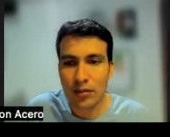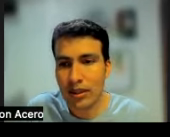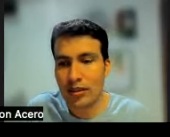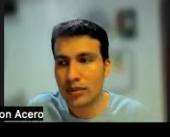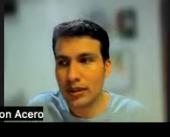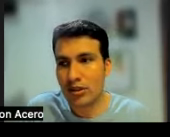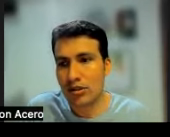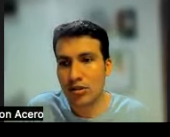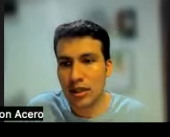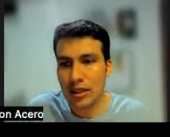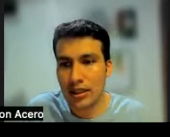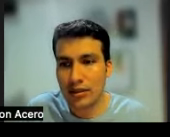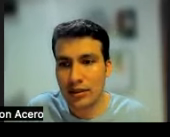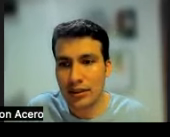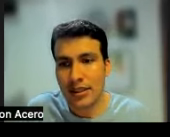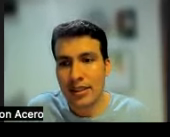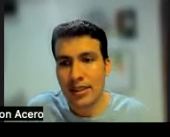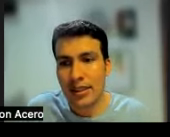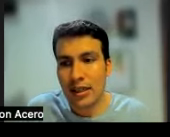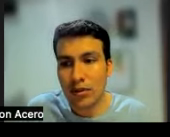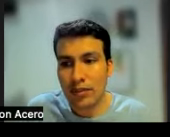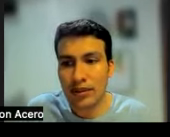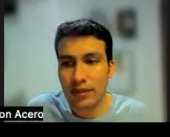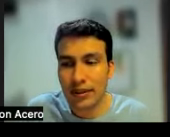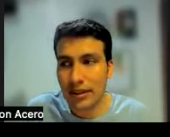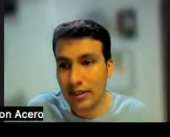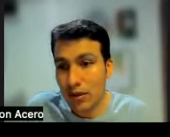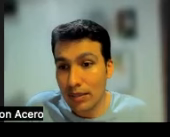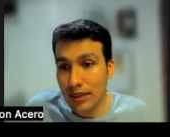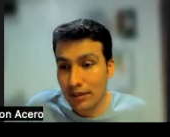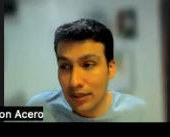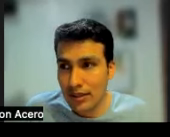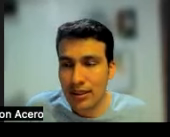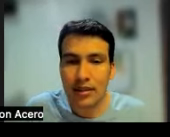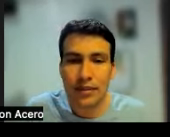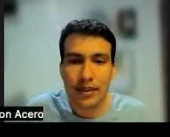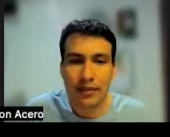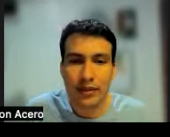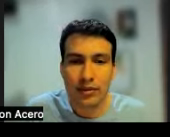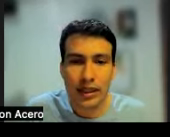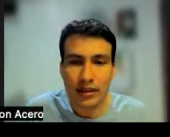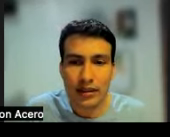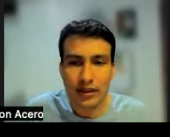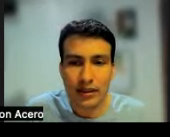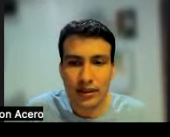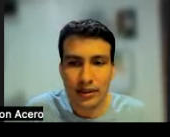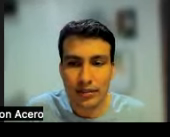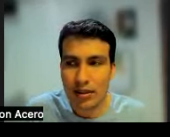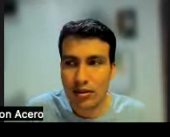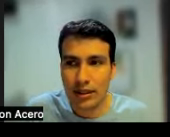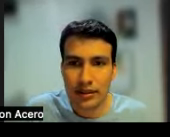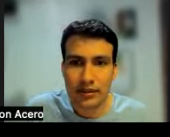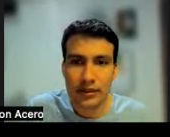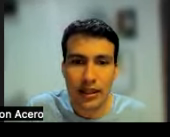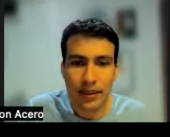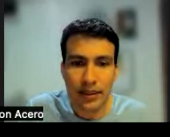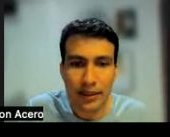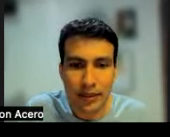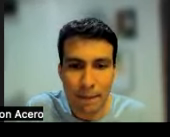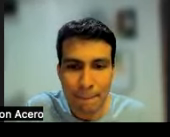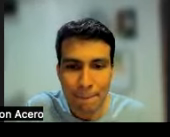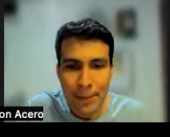mantiene una buena comunicación con los aliados y que actualmente enfrentan esta misma dificultad en medio de